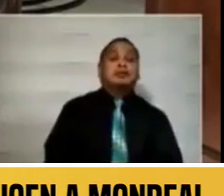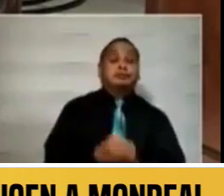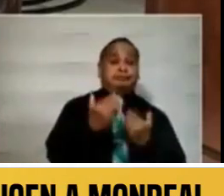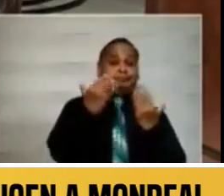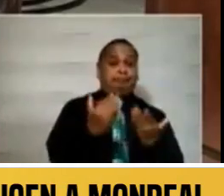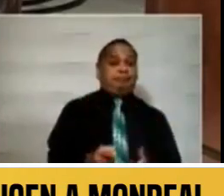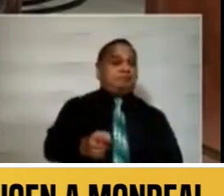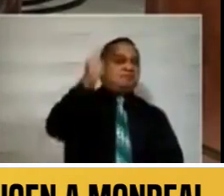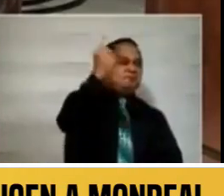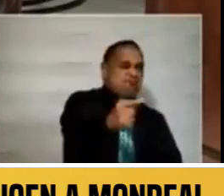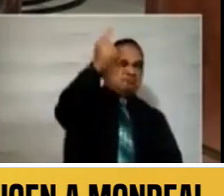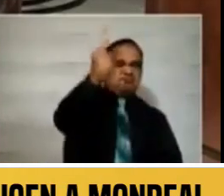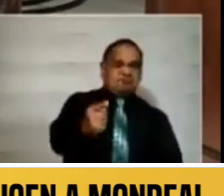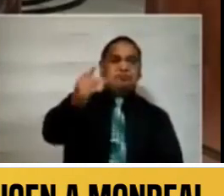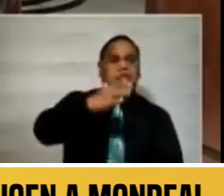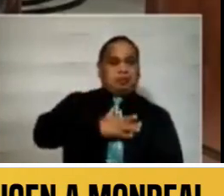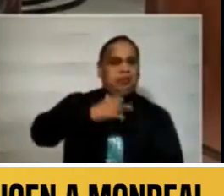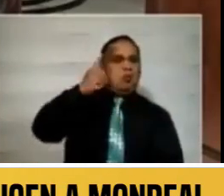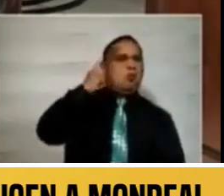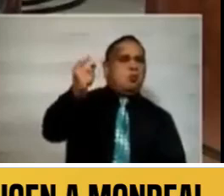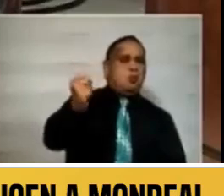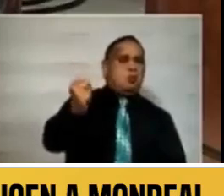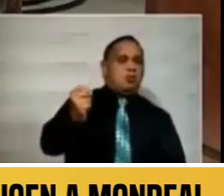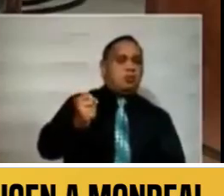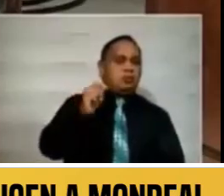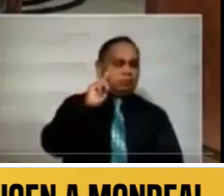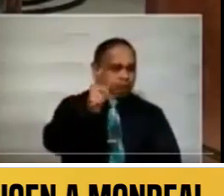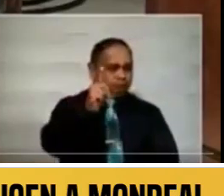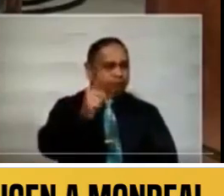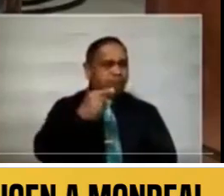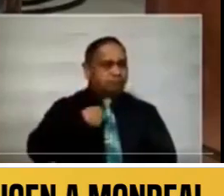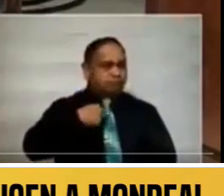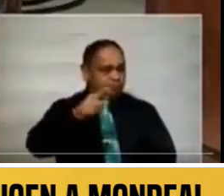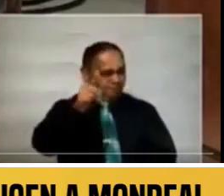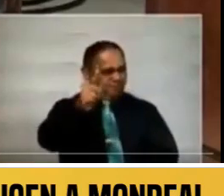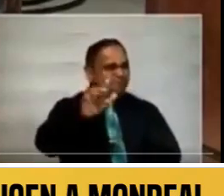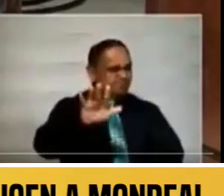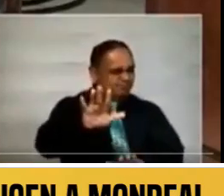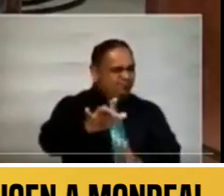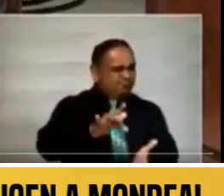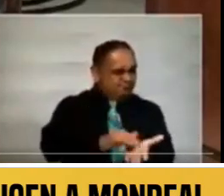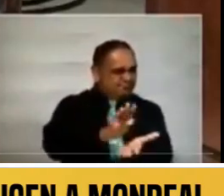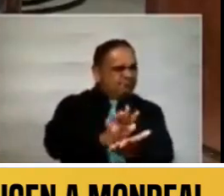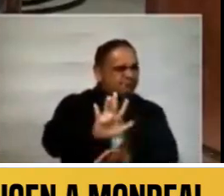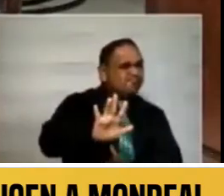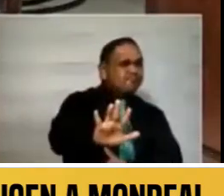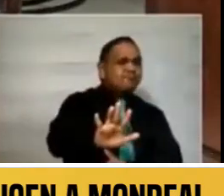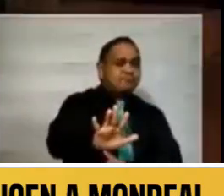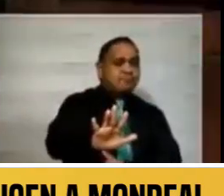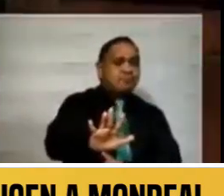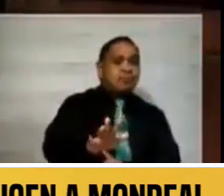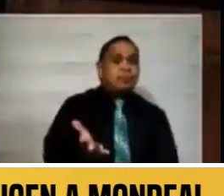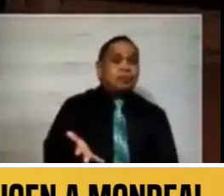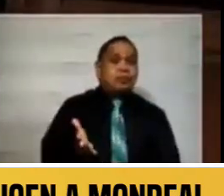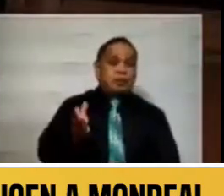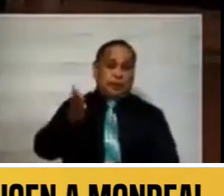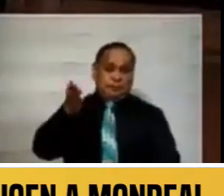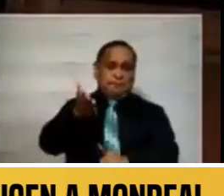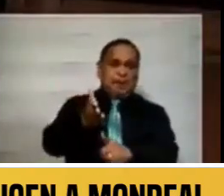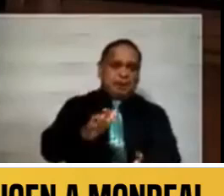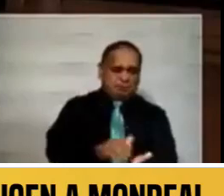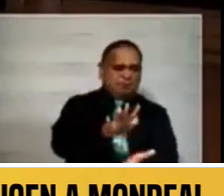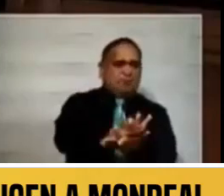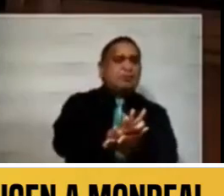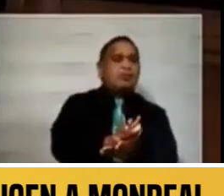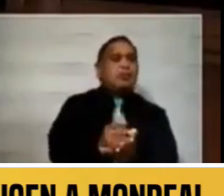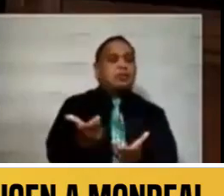que Entonces si él se va entonces van a ver lo que es canela fina no entonces ya van a ver lo que es bueno no se está amenazando porque entonces morena